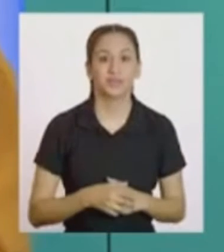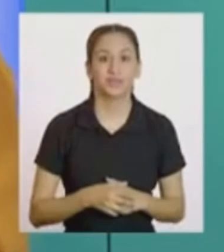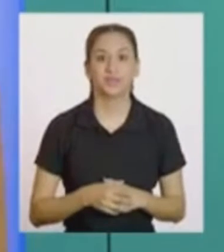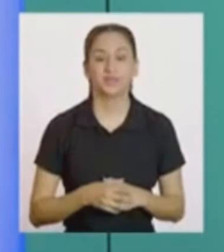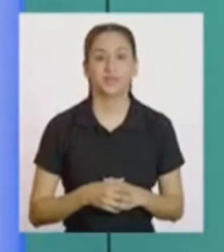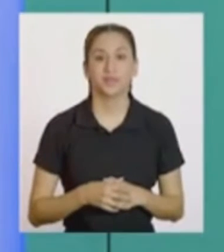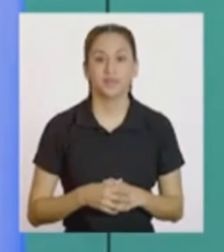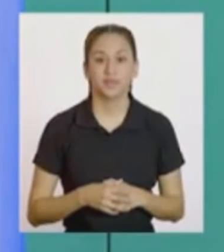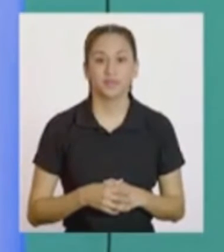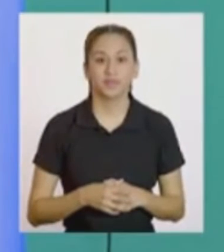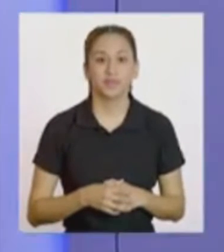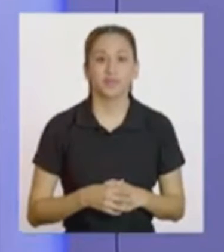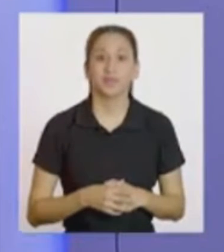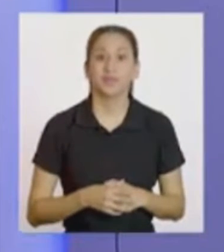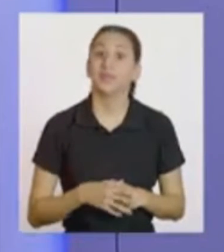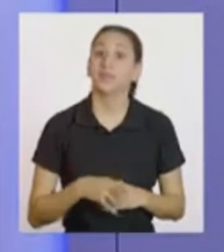Tocino.